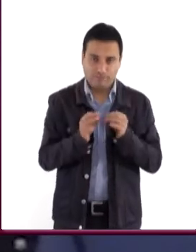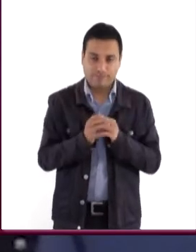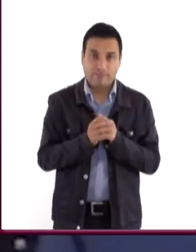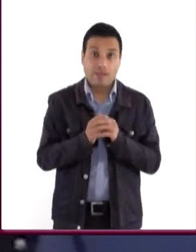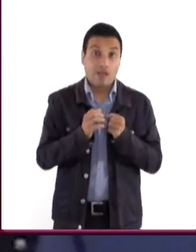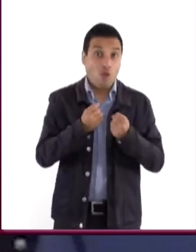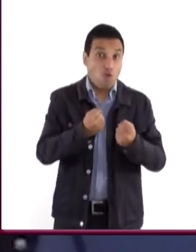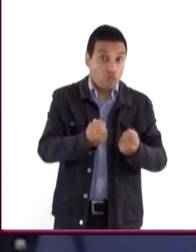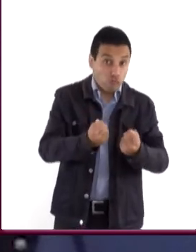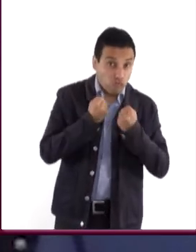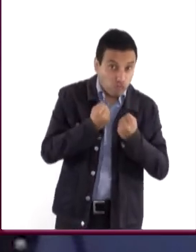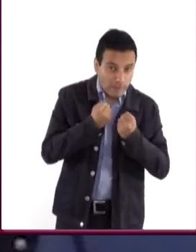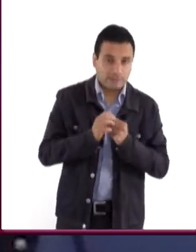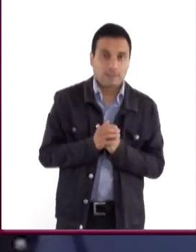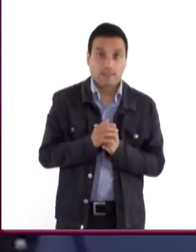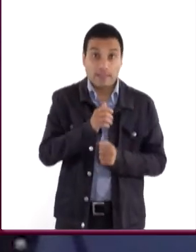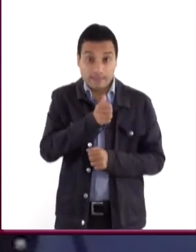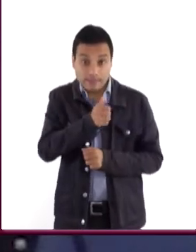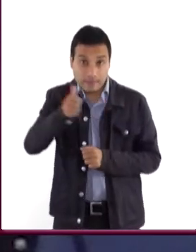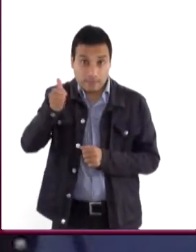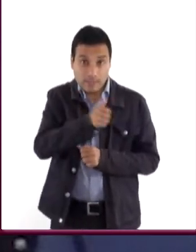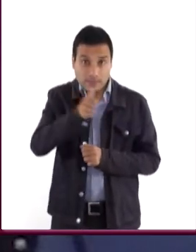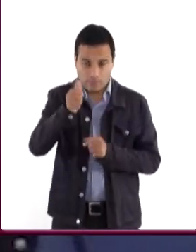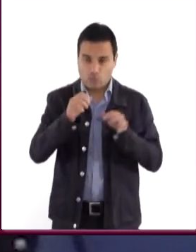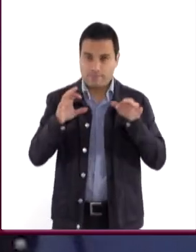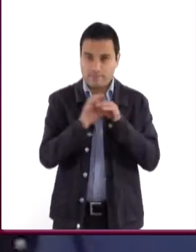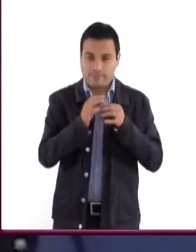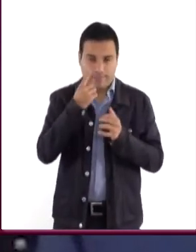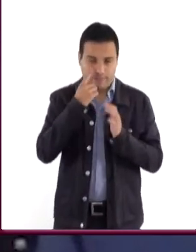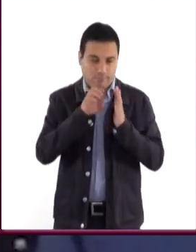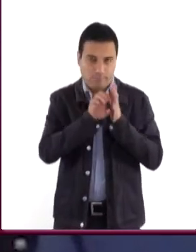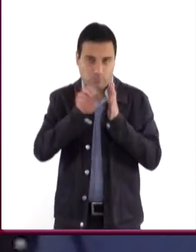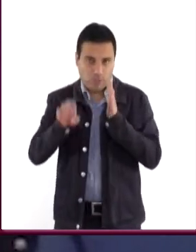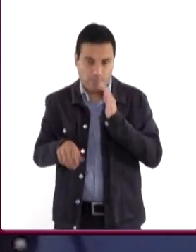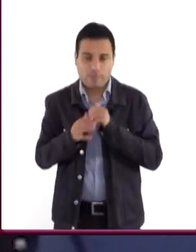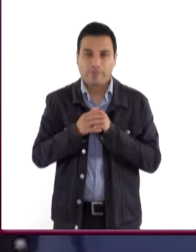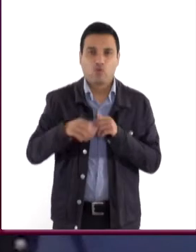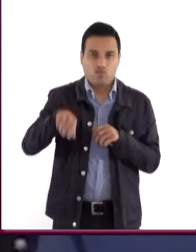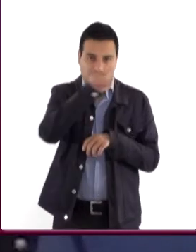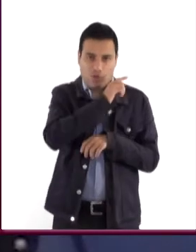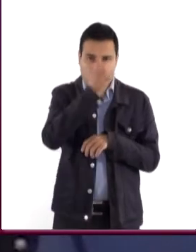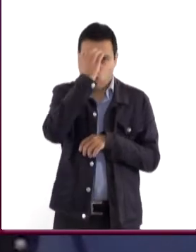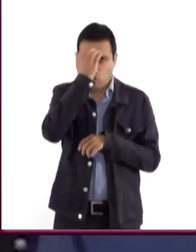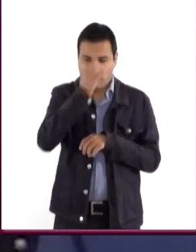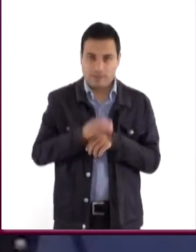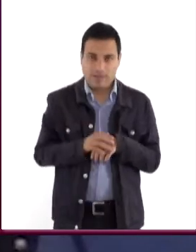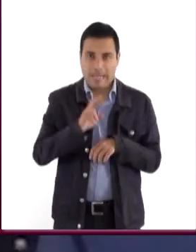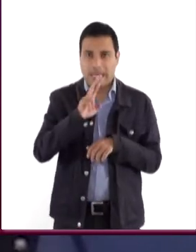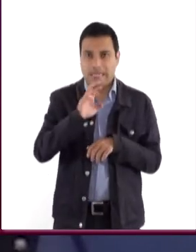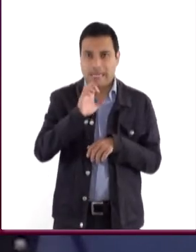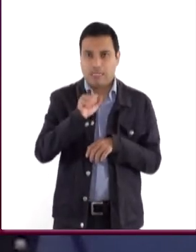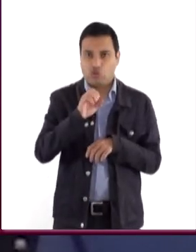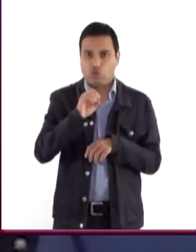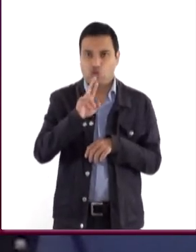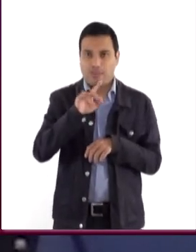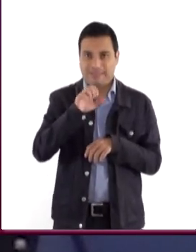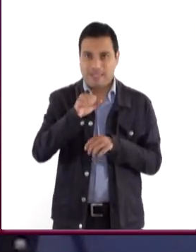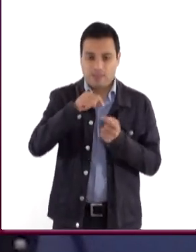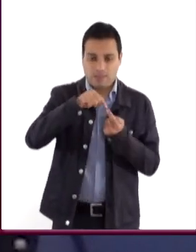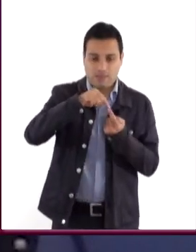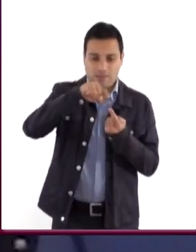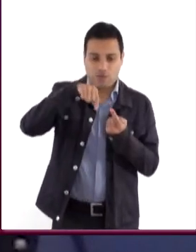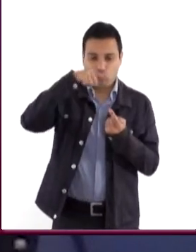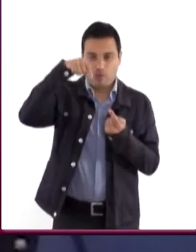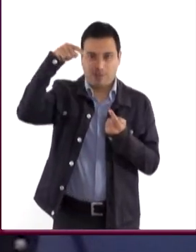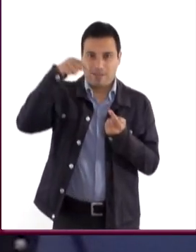fuerza y el desplazamiento. Y nosotros conocemos un resorte. Y en el caso de un resorte,